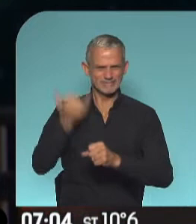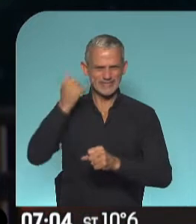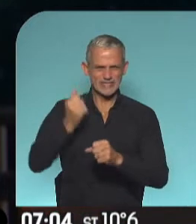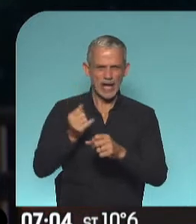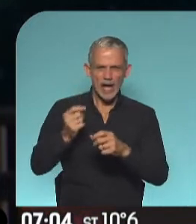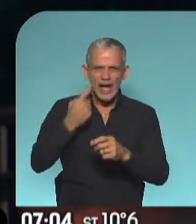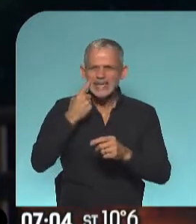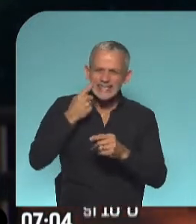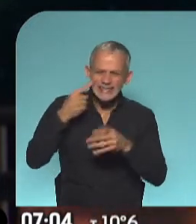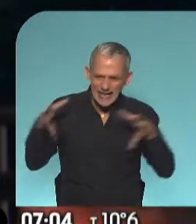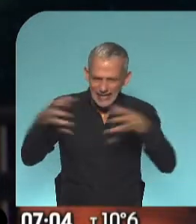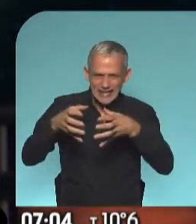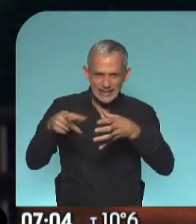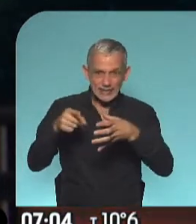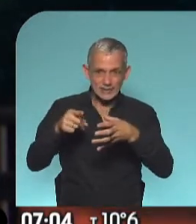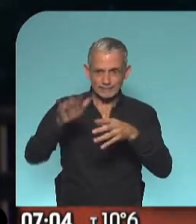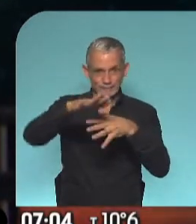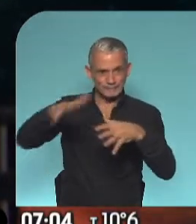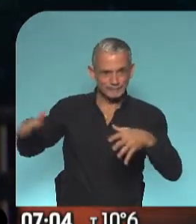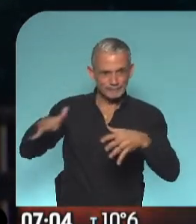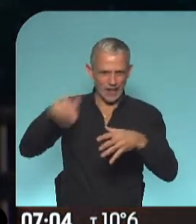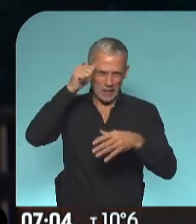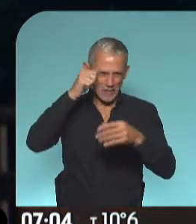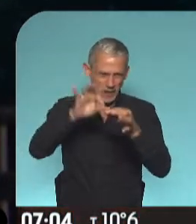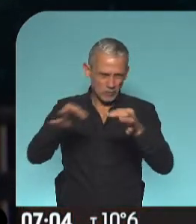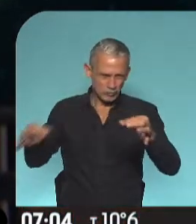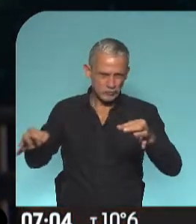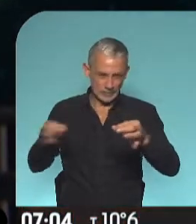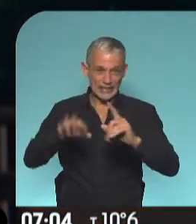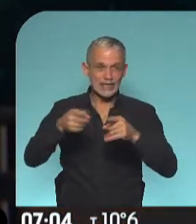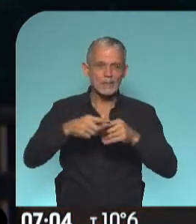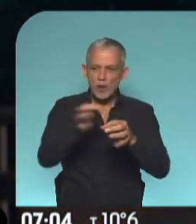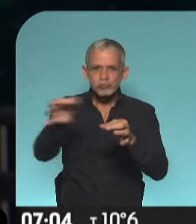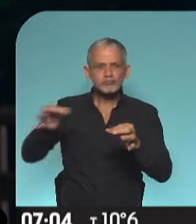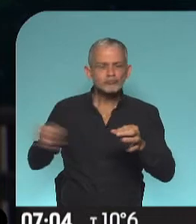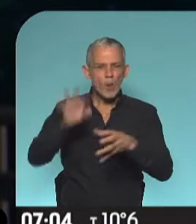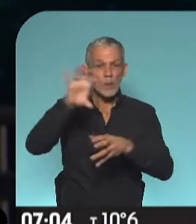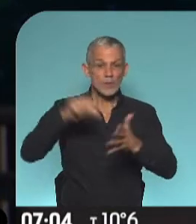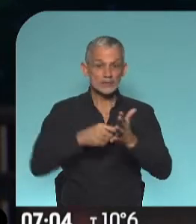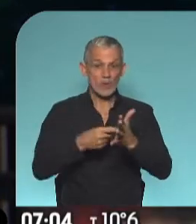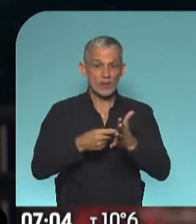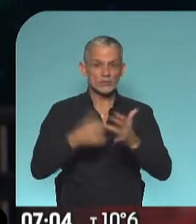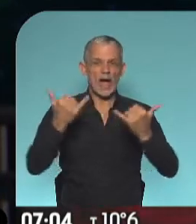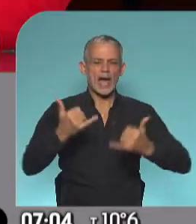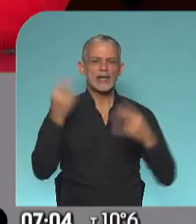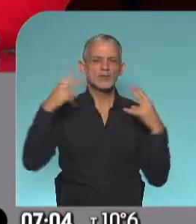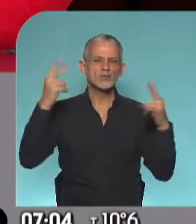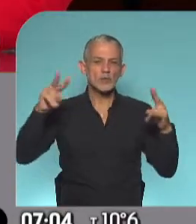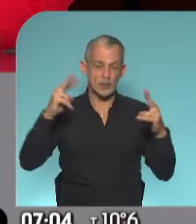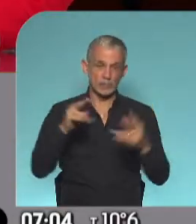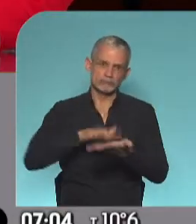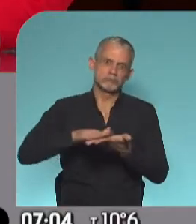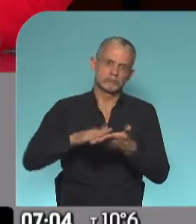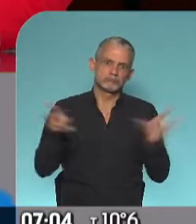los intendentes, sobre todo de la costa atlántica, pero también de otros distritos de la provincia de Buenos Aires, que tienen además el turismo como su